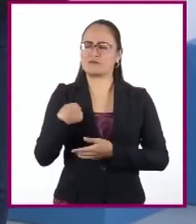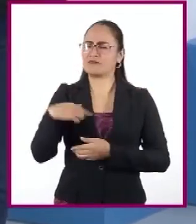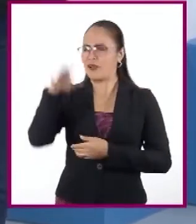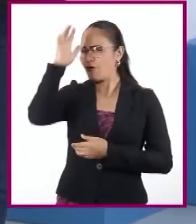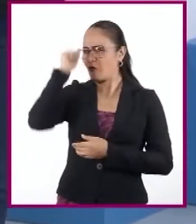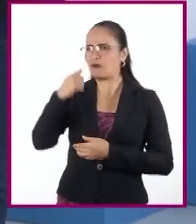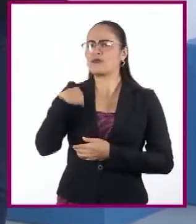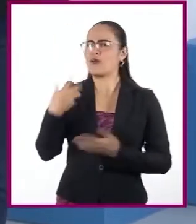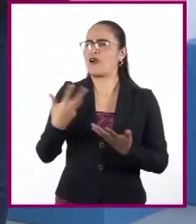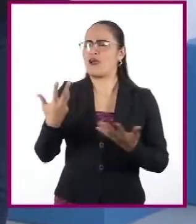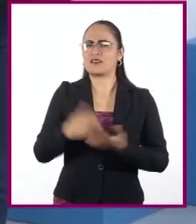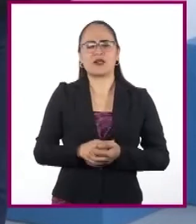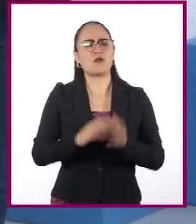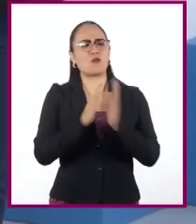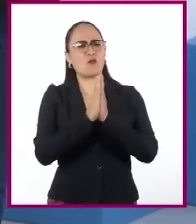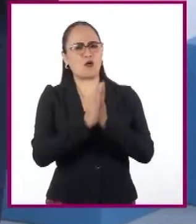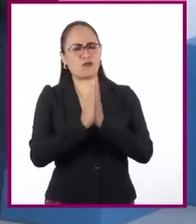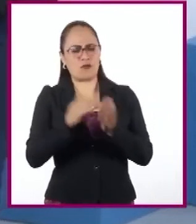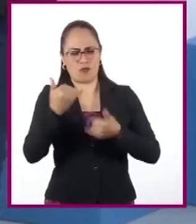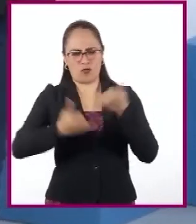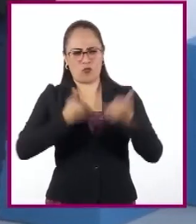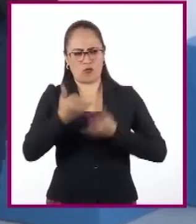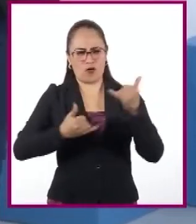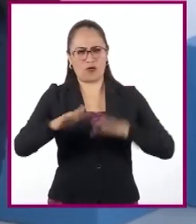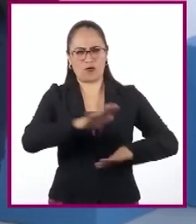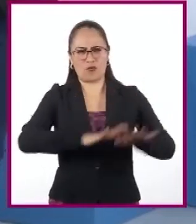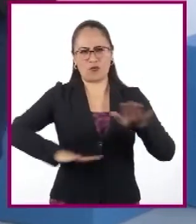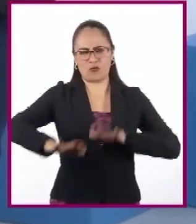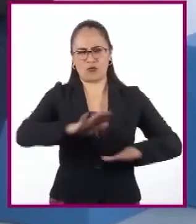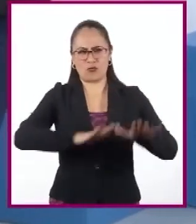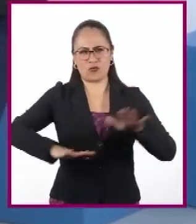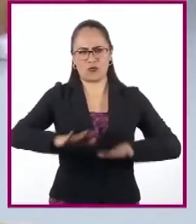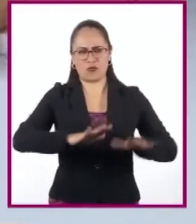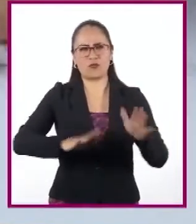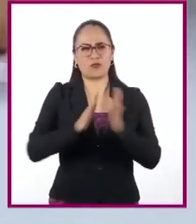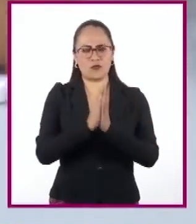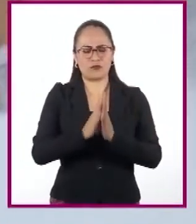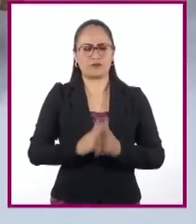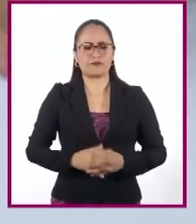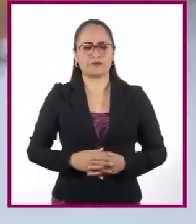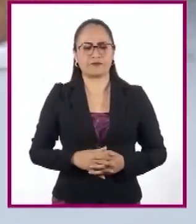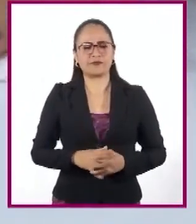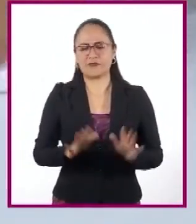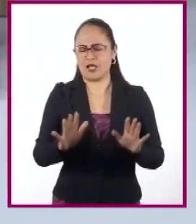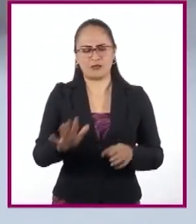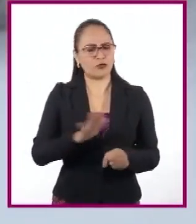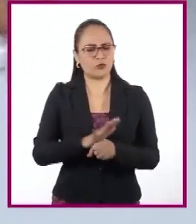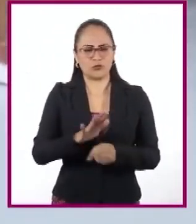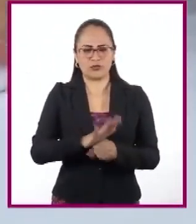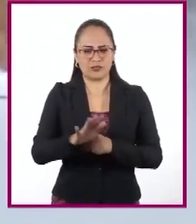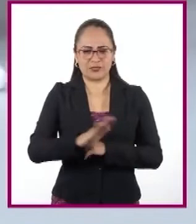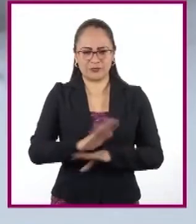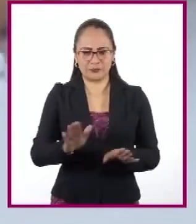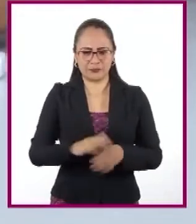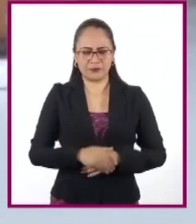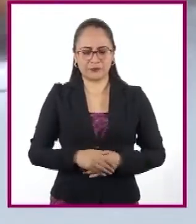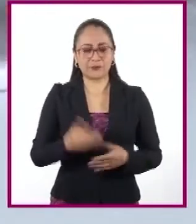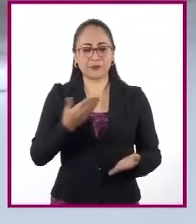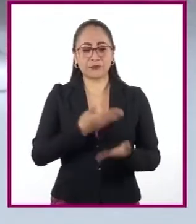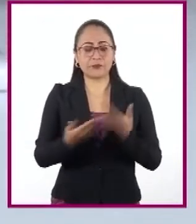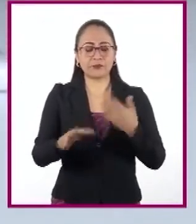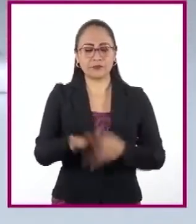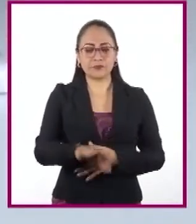favor, mezcla las fichas del dominó que están sobre la mesa. Con eso es suficiente. Ahora escoge